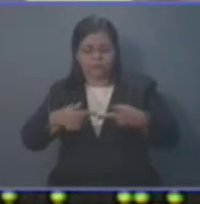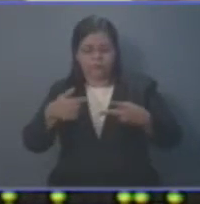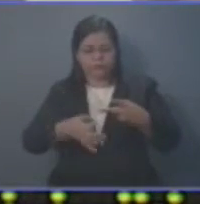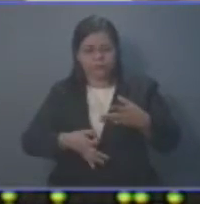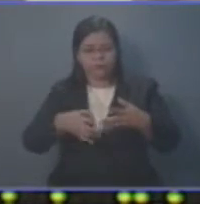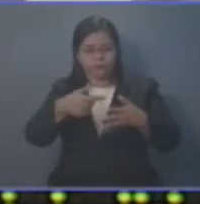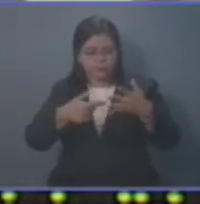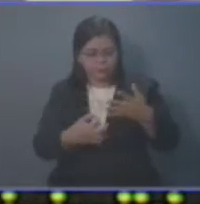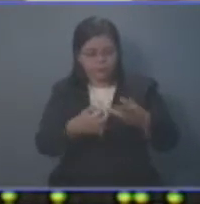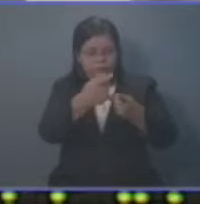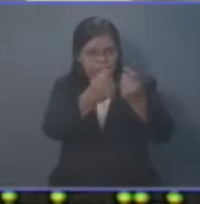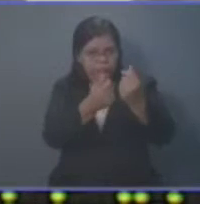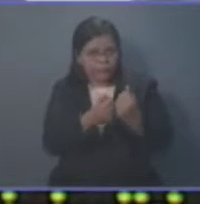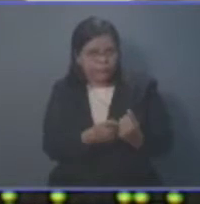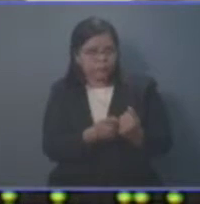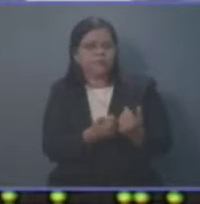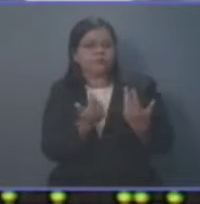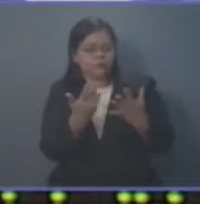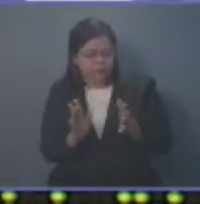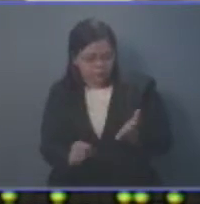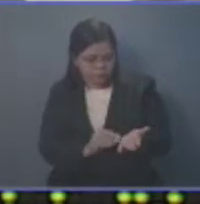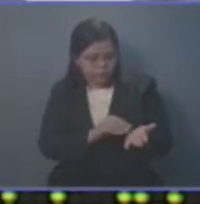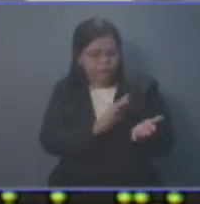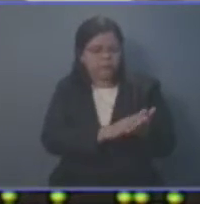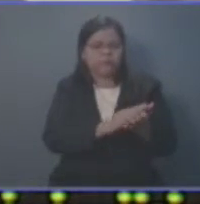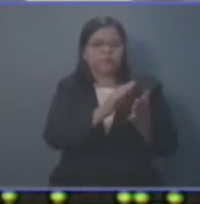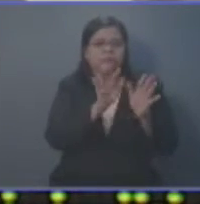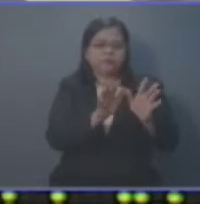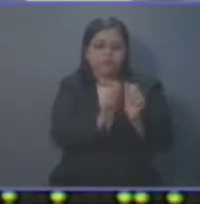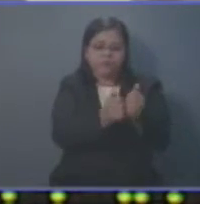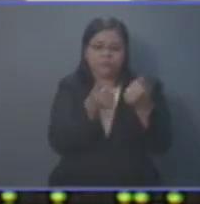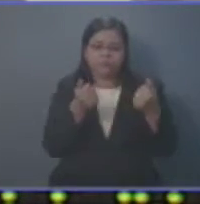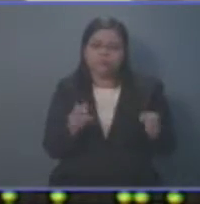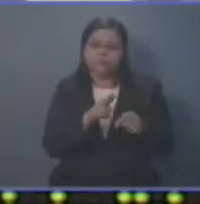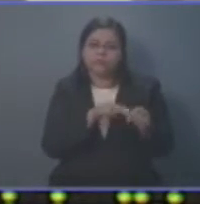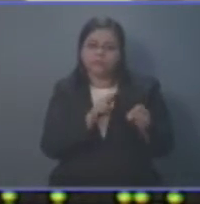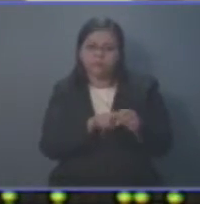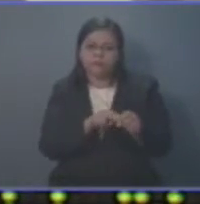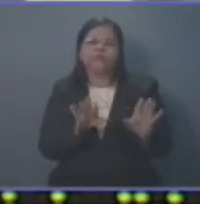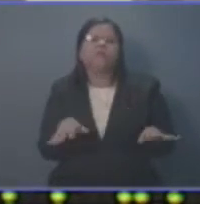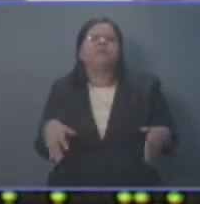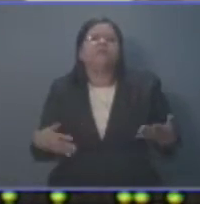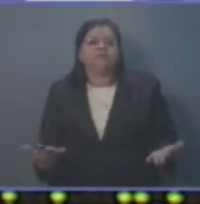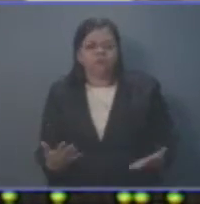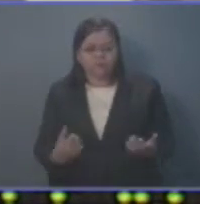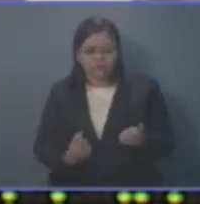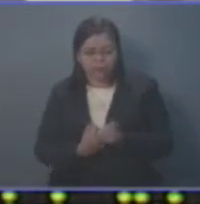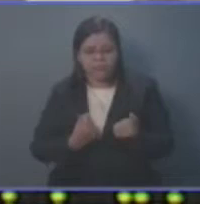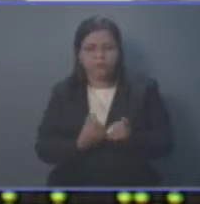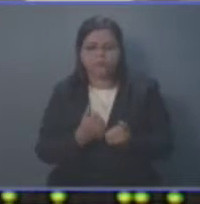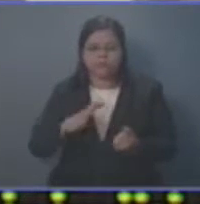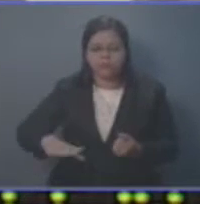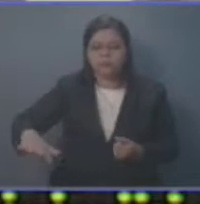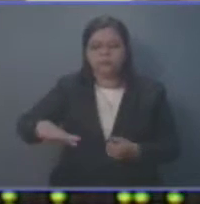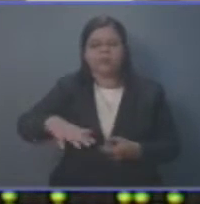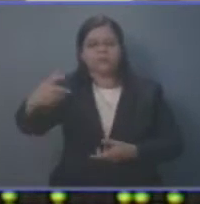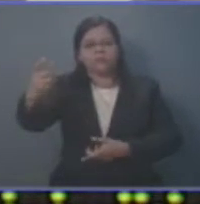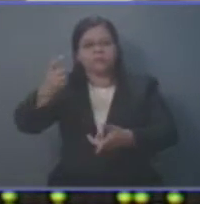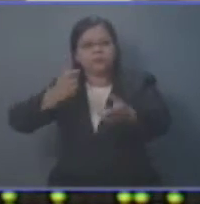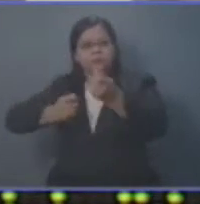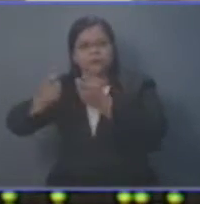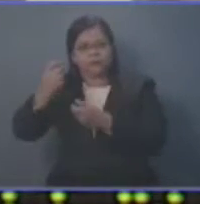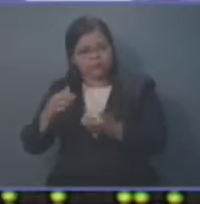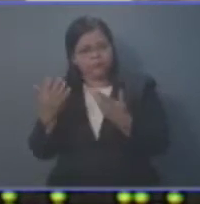de agricultura y ganadería se programaron recursos por valor de 10 millones de dólares para apoyar al sector cafetalero, los cuales